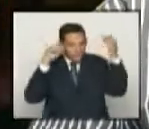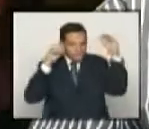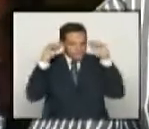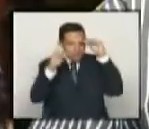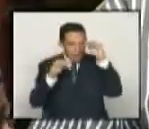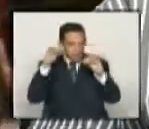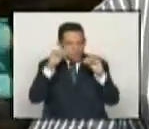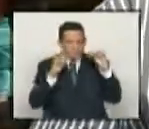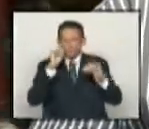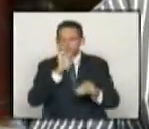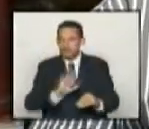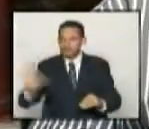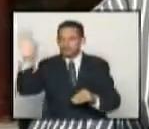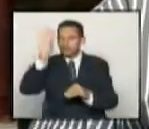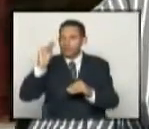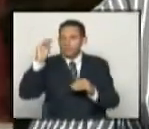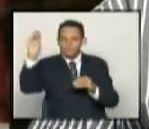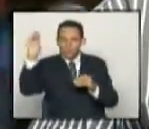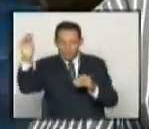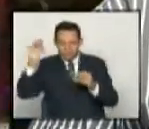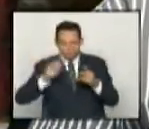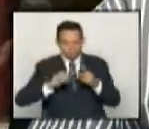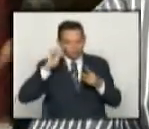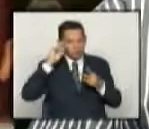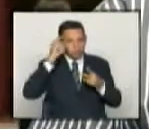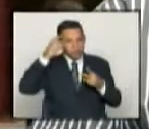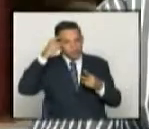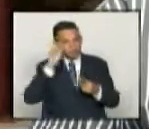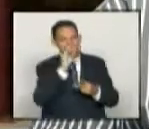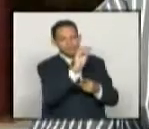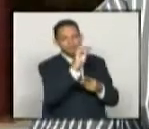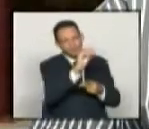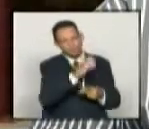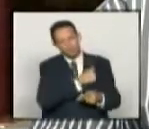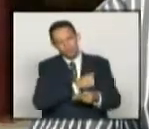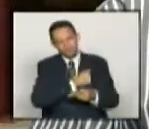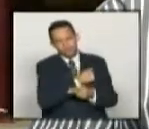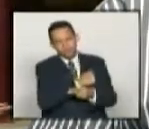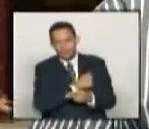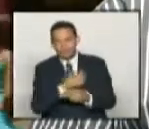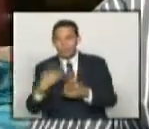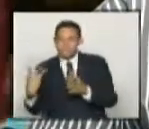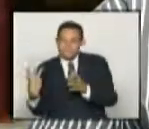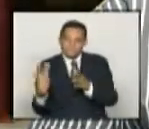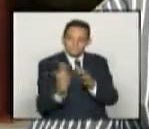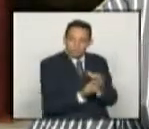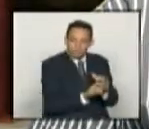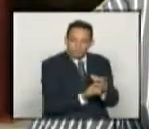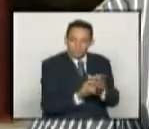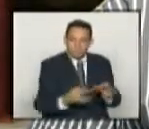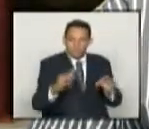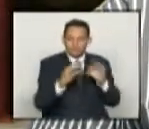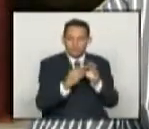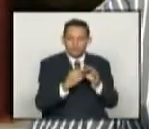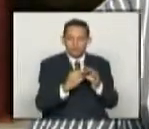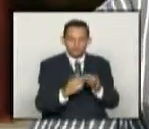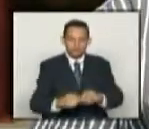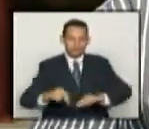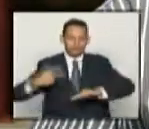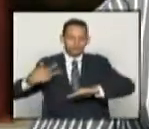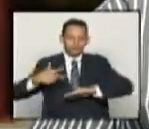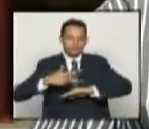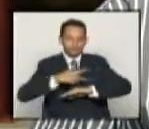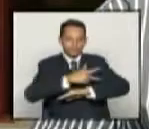nivel nacional, con el nivel departamental. Nosotros logramos que ustedes incluyeran unos proyectos de placas huellas. Van a